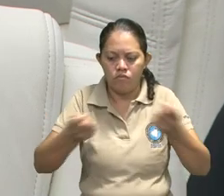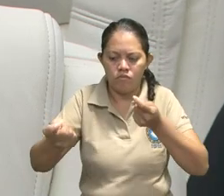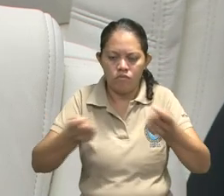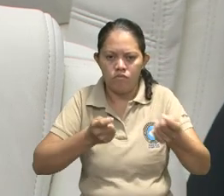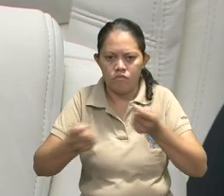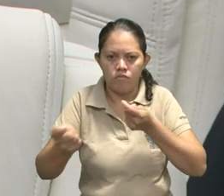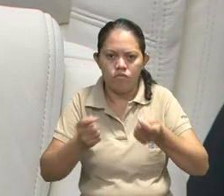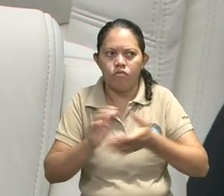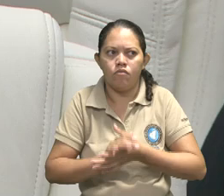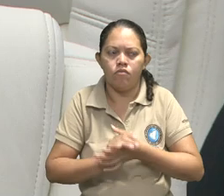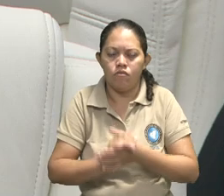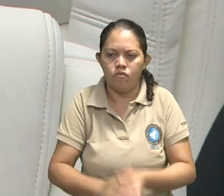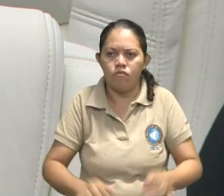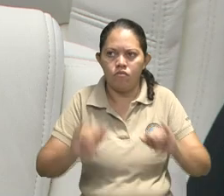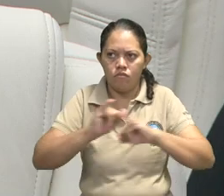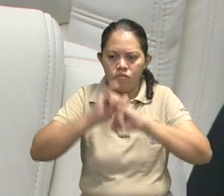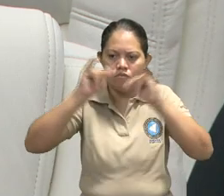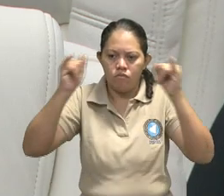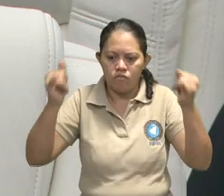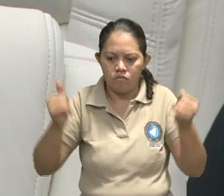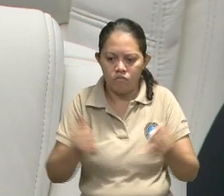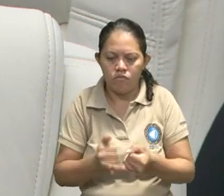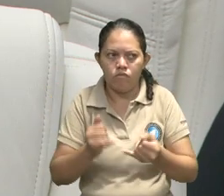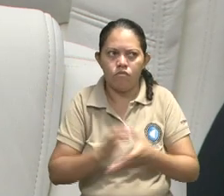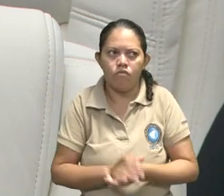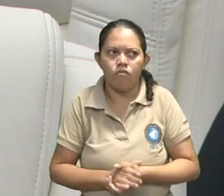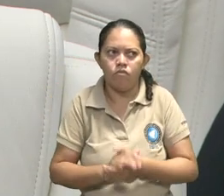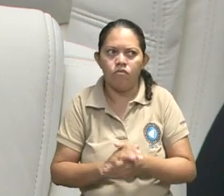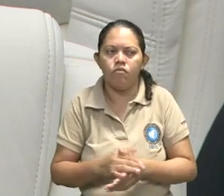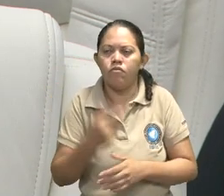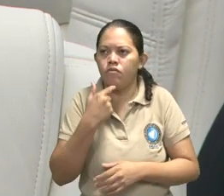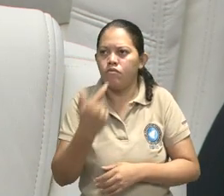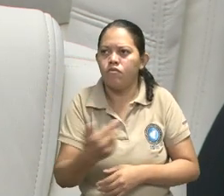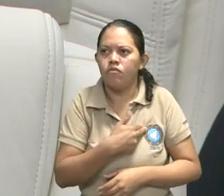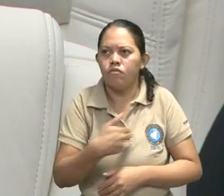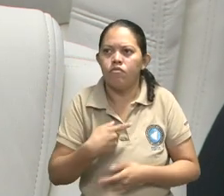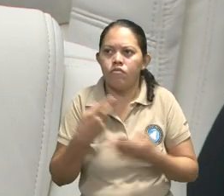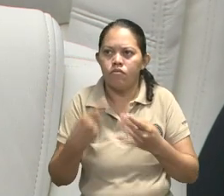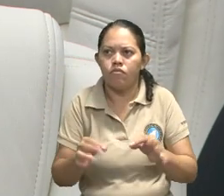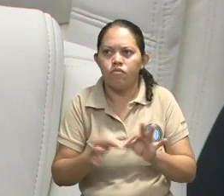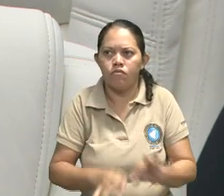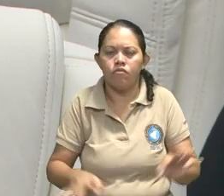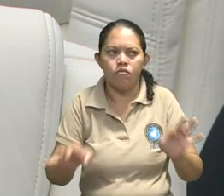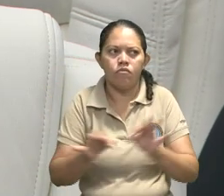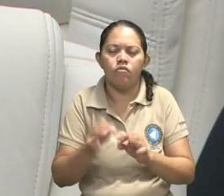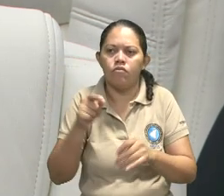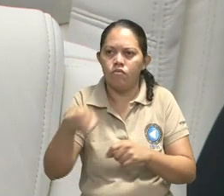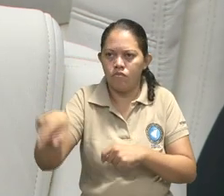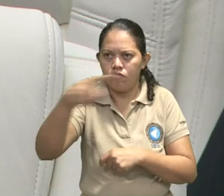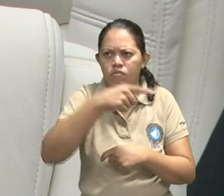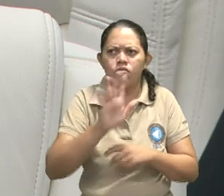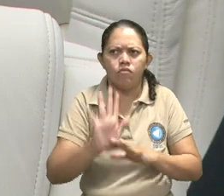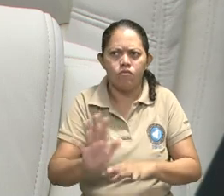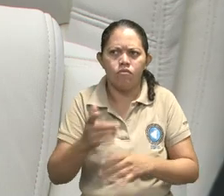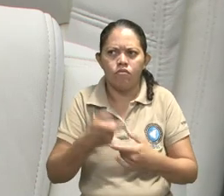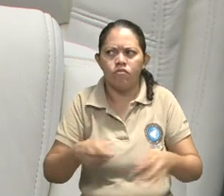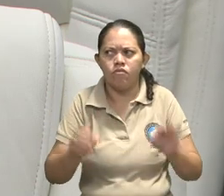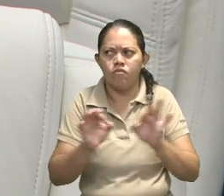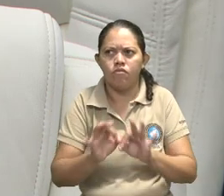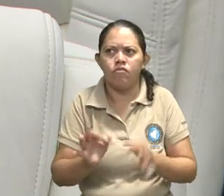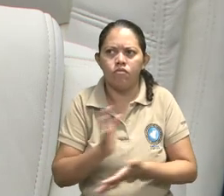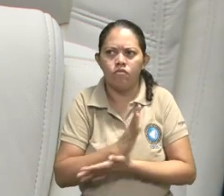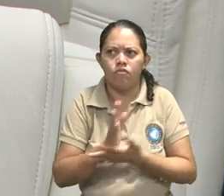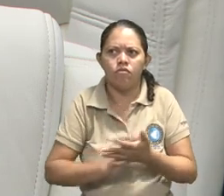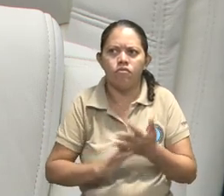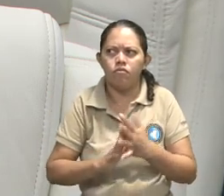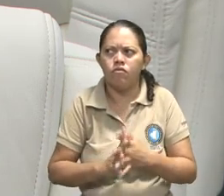las tendencias internacionales. Por eso solicitamos a los honorables diputados y diputadas